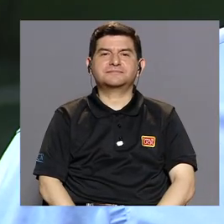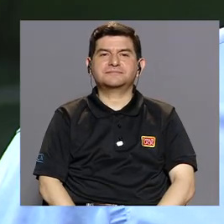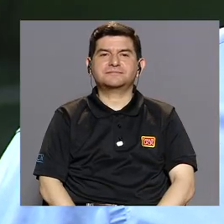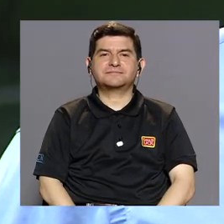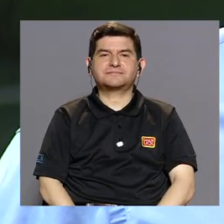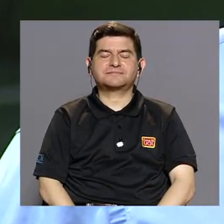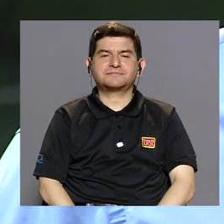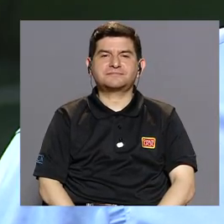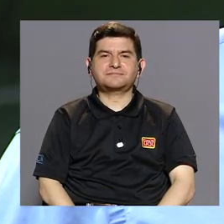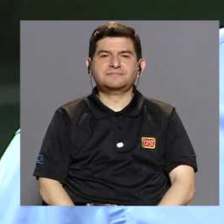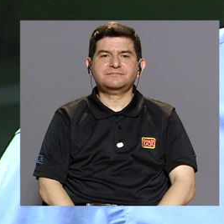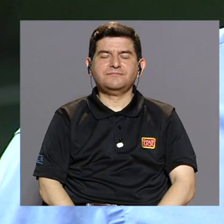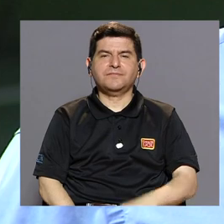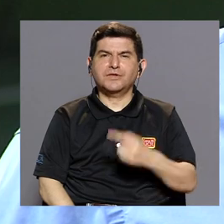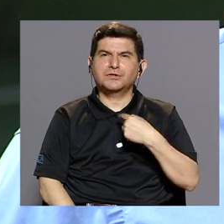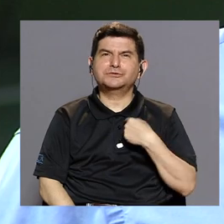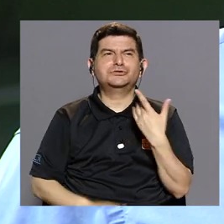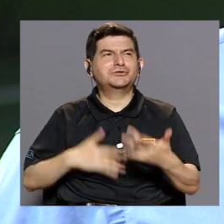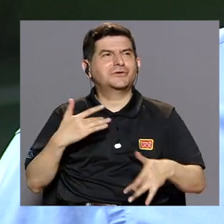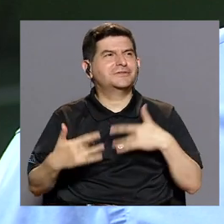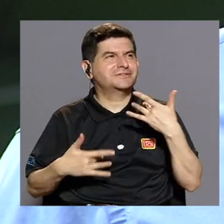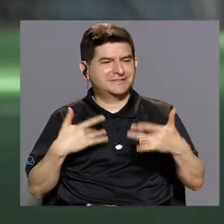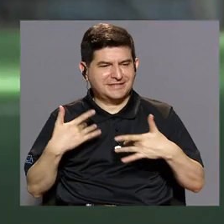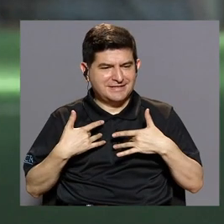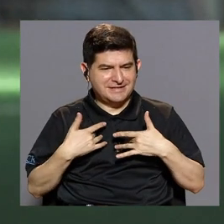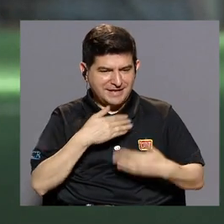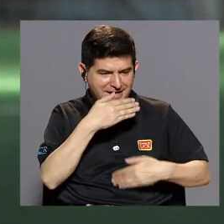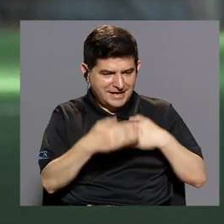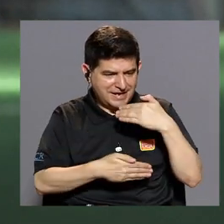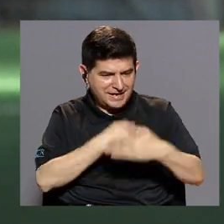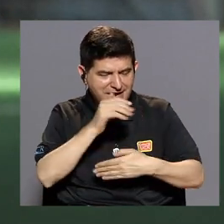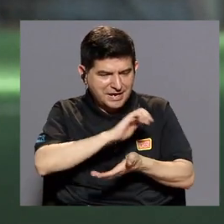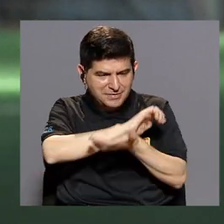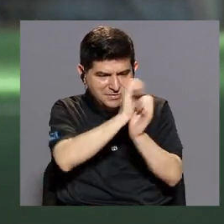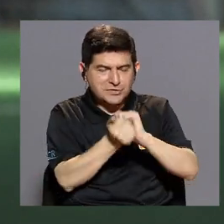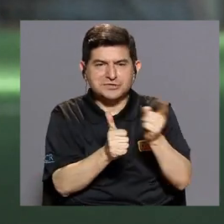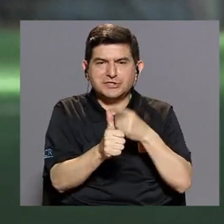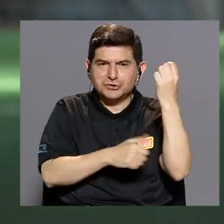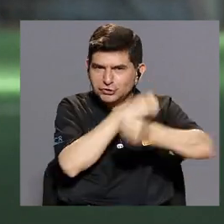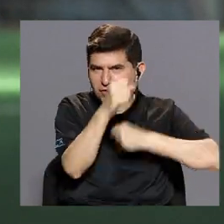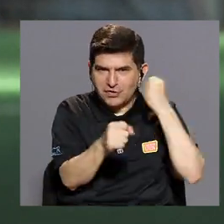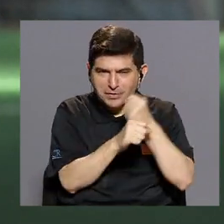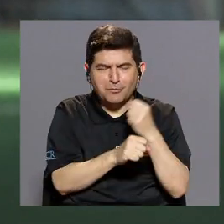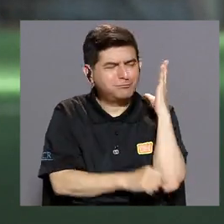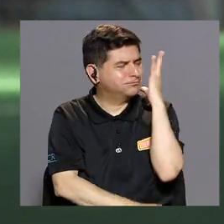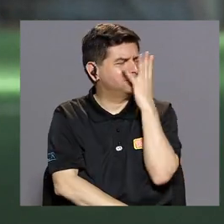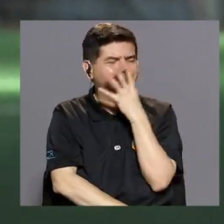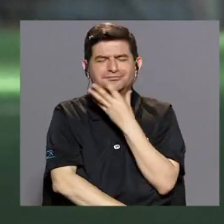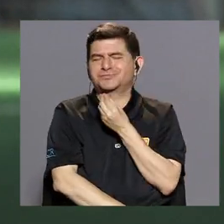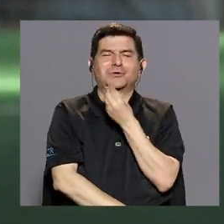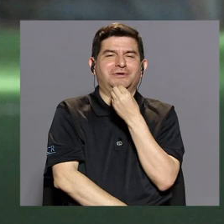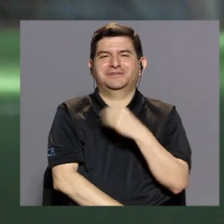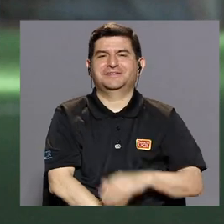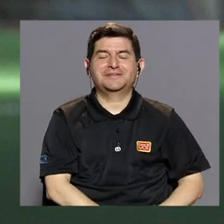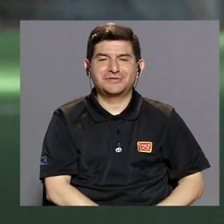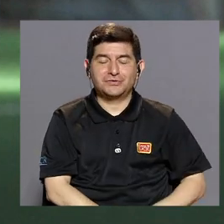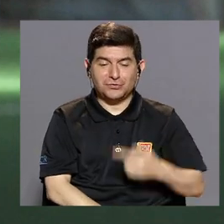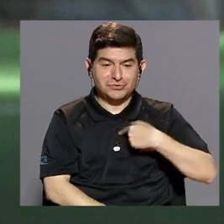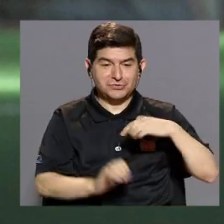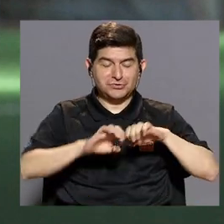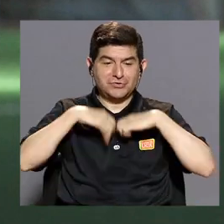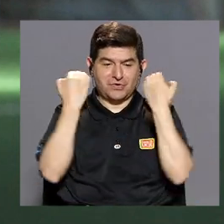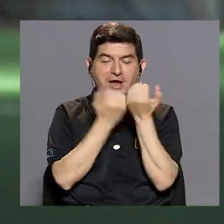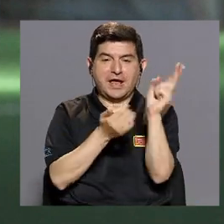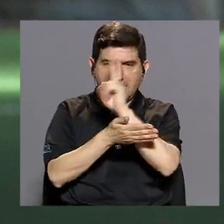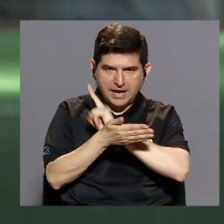Entonces, yo siento que ese proceso de transición de ese primer año fue muy bonito, ¿verdad? Entré al equipo de